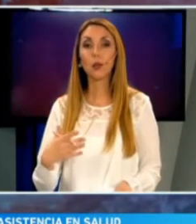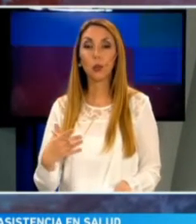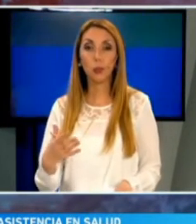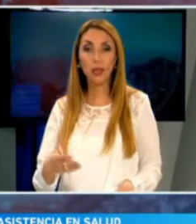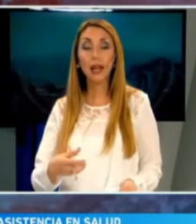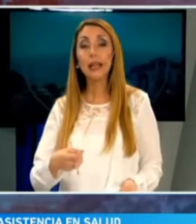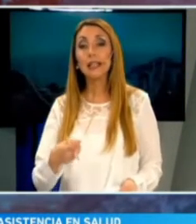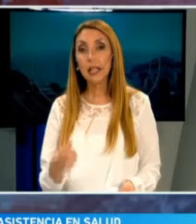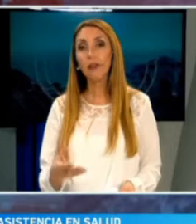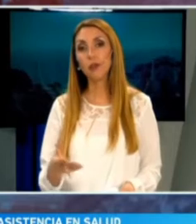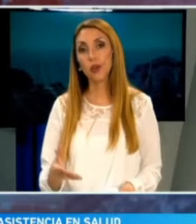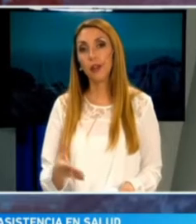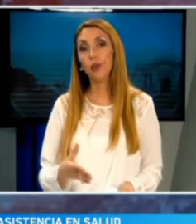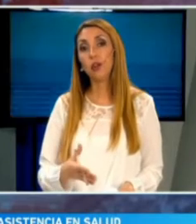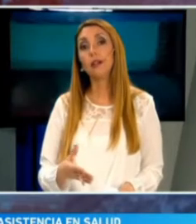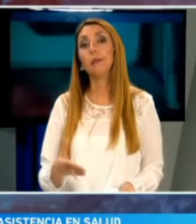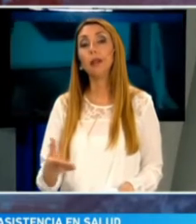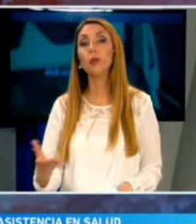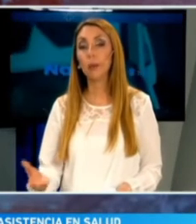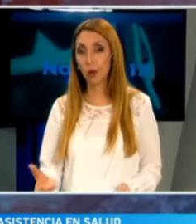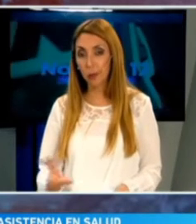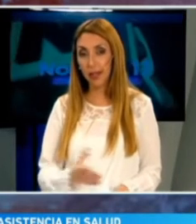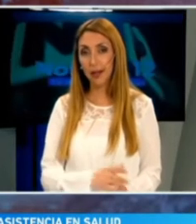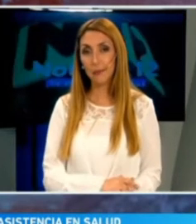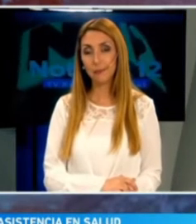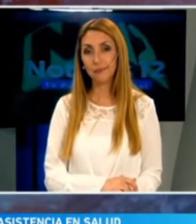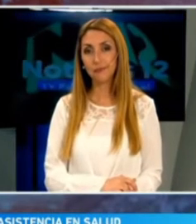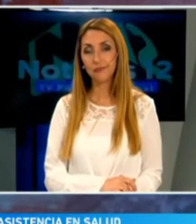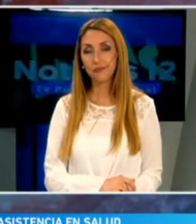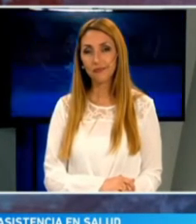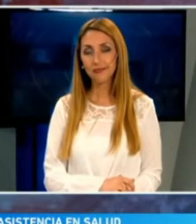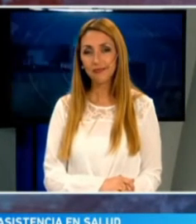garantizar que la salud pública siga funcionando y también de una mejor manera?